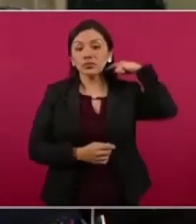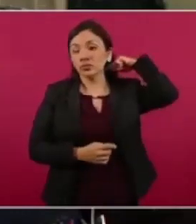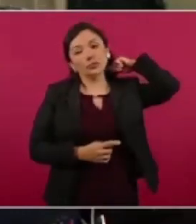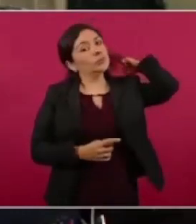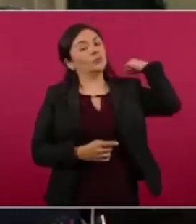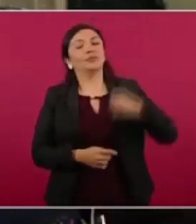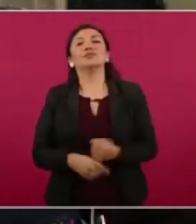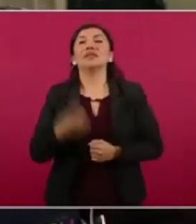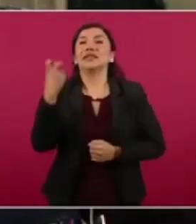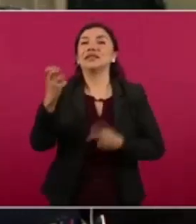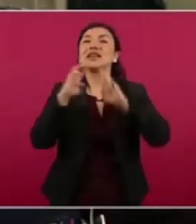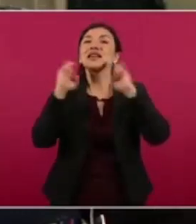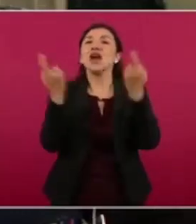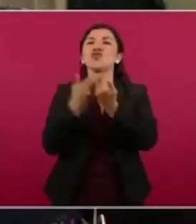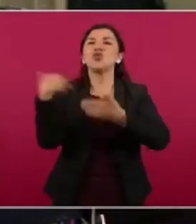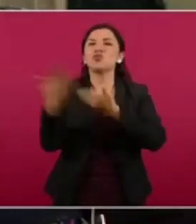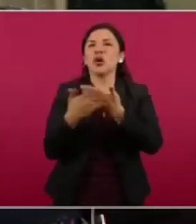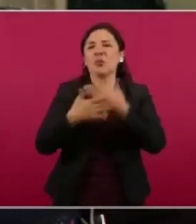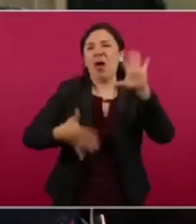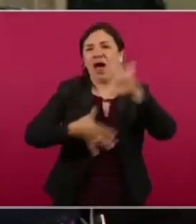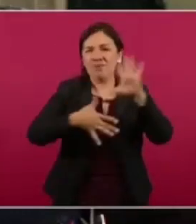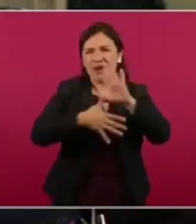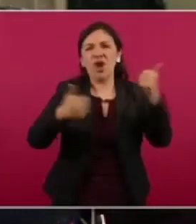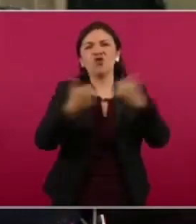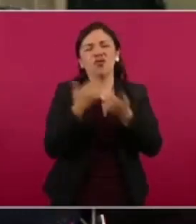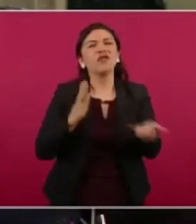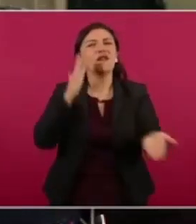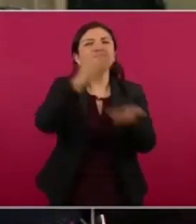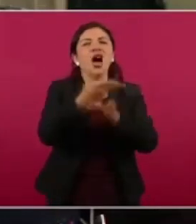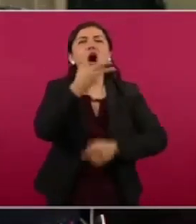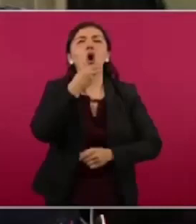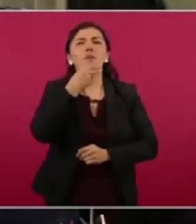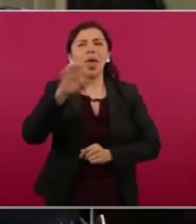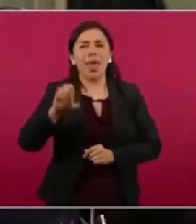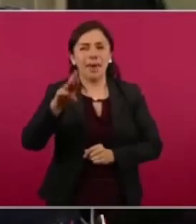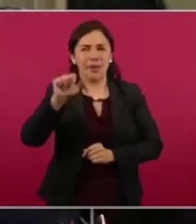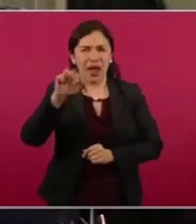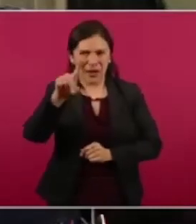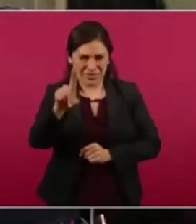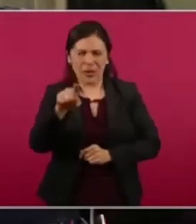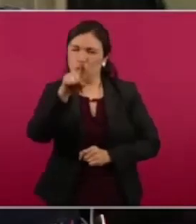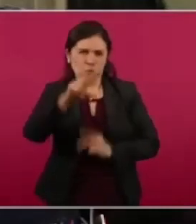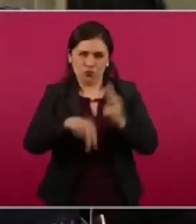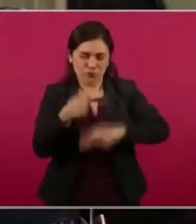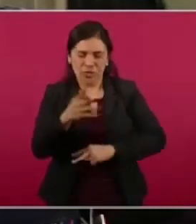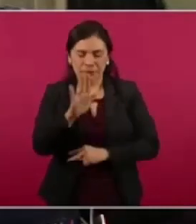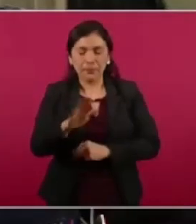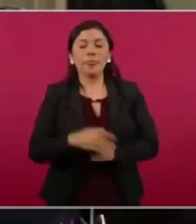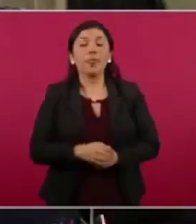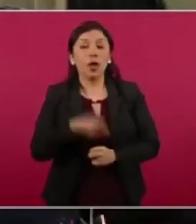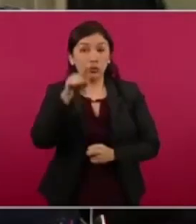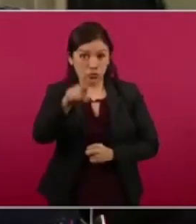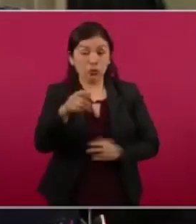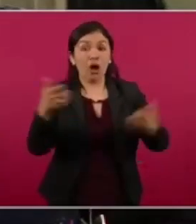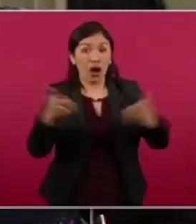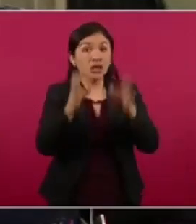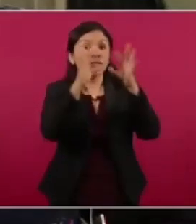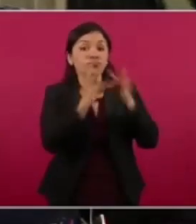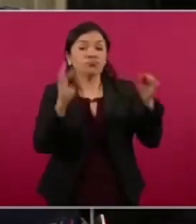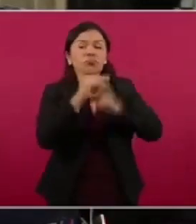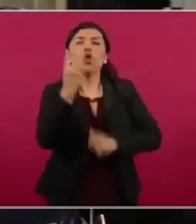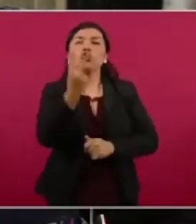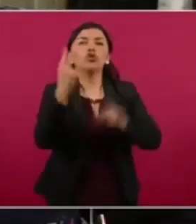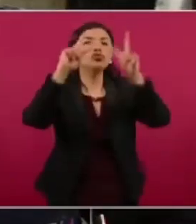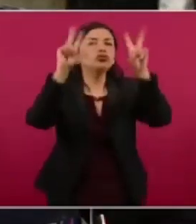Cumbre de las Américas, donde va a participar el canciller Ebrard, va a recordar dos temas